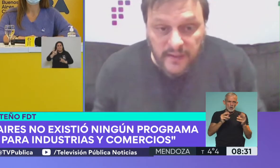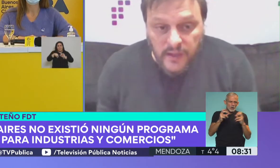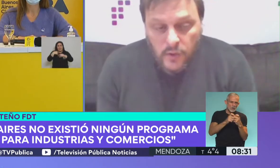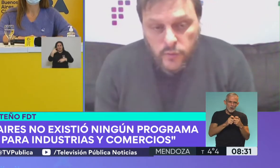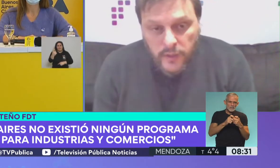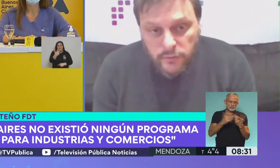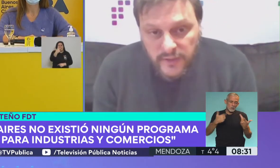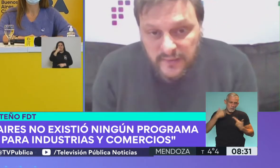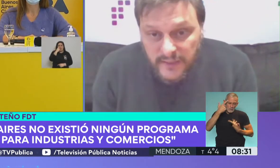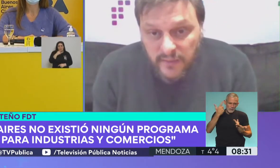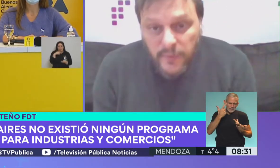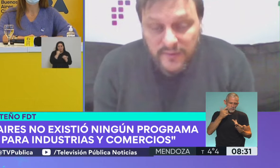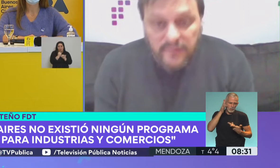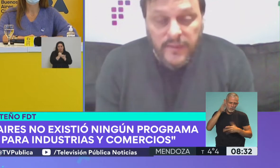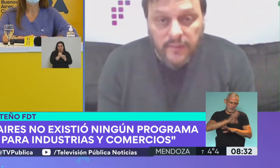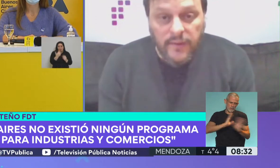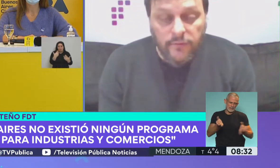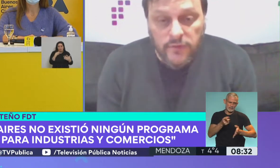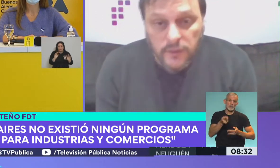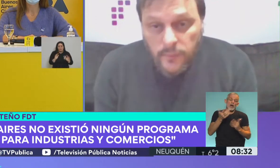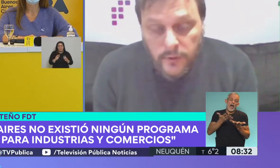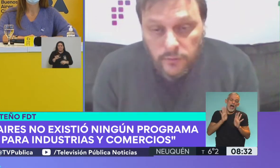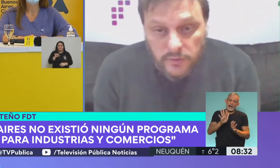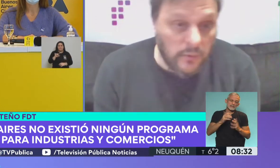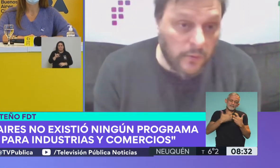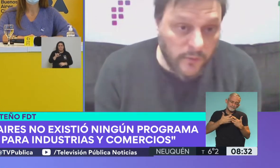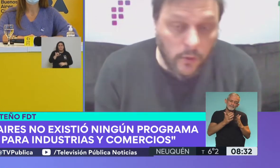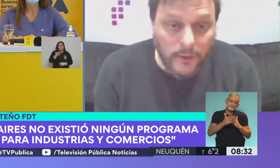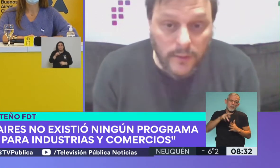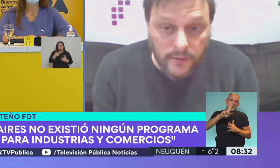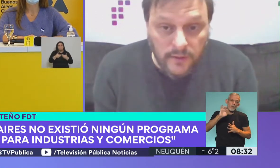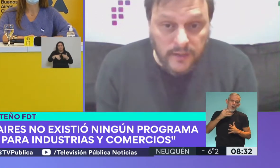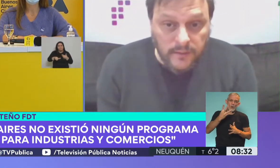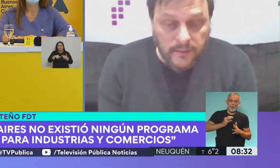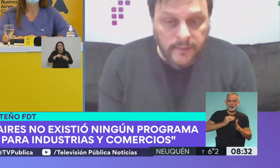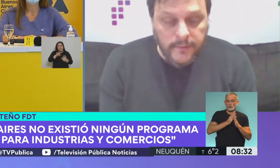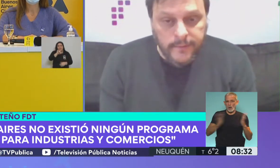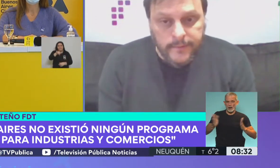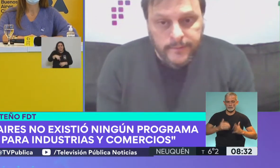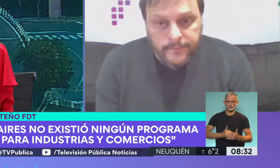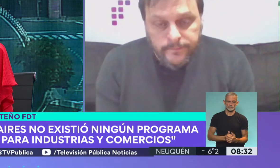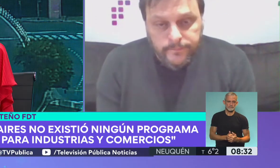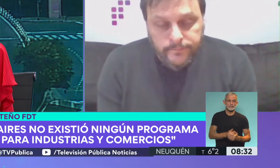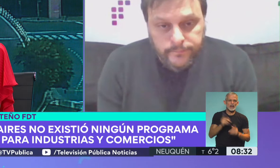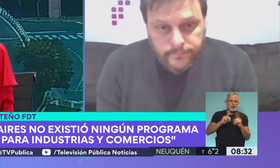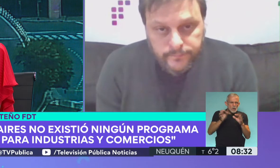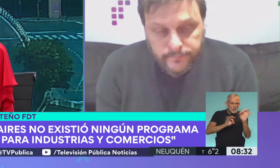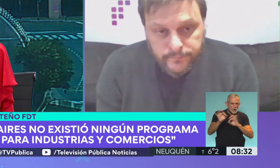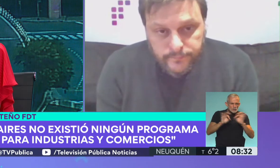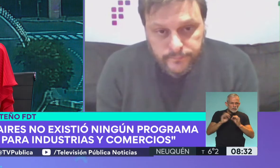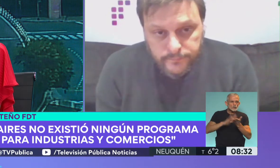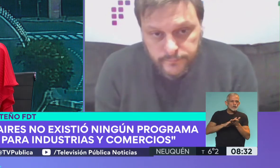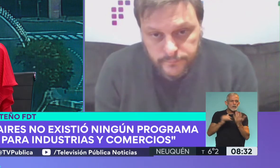nos parece un abuso inaceptable, pero así viene funcionando el PRO en los últimos por lo menos 4 años. ¿Alguno de esos proyectos contempla el